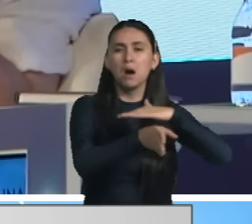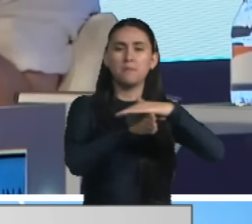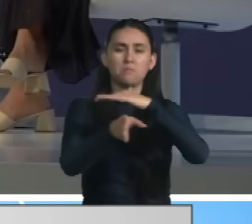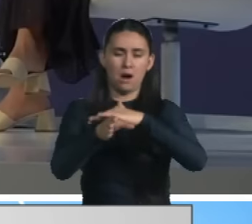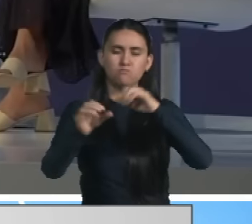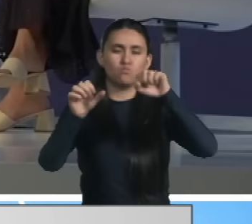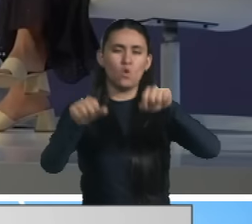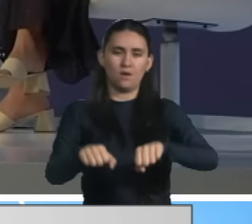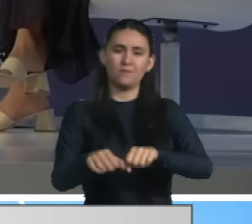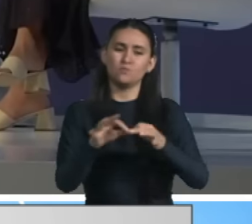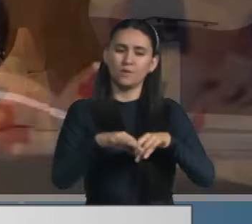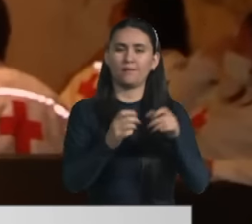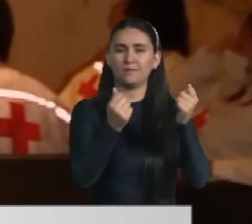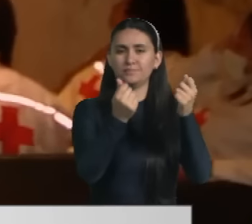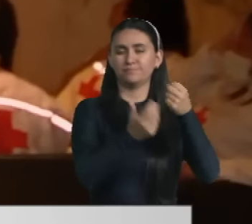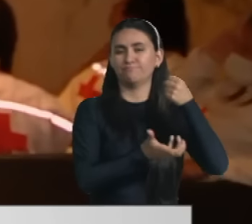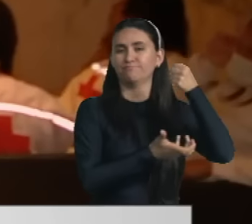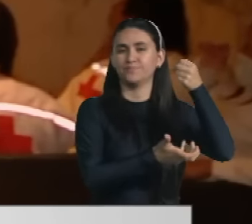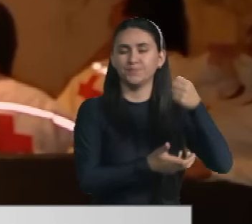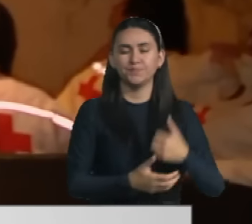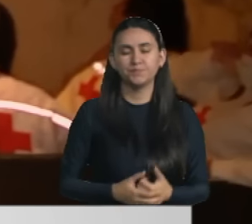la prestación de los servicios.